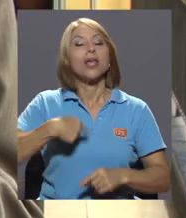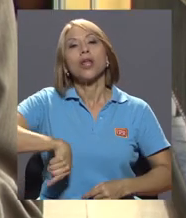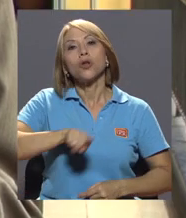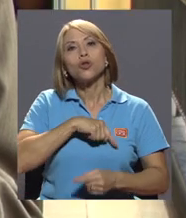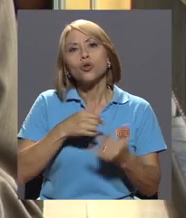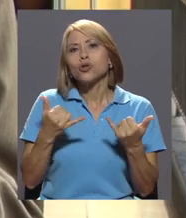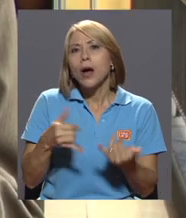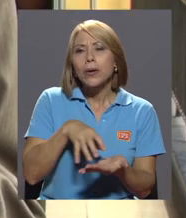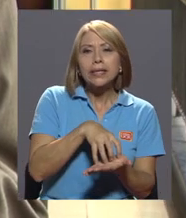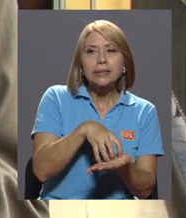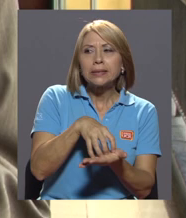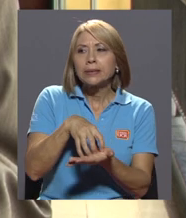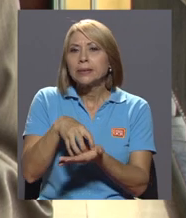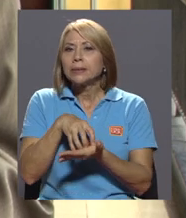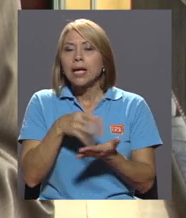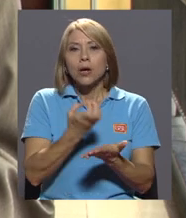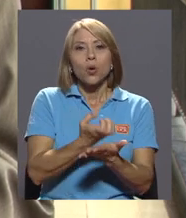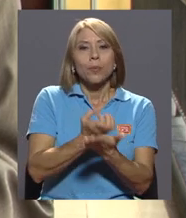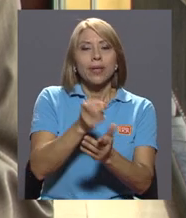en la economía nacional.